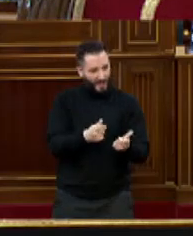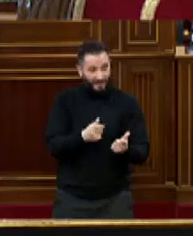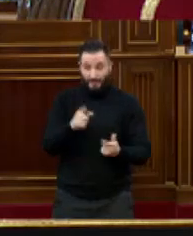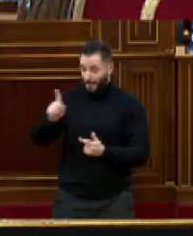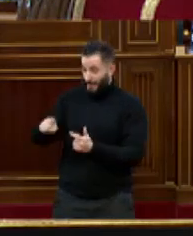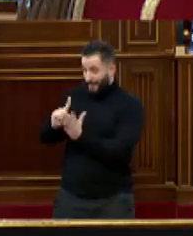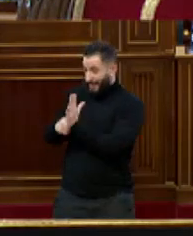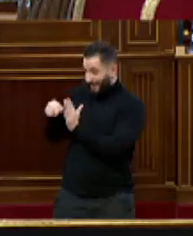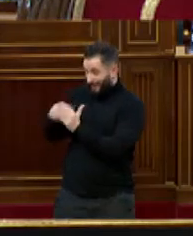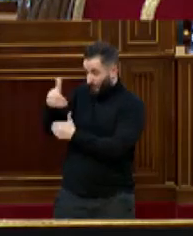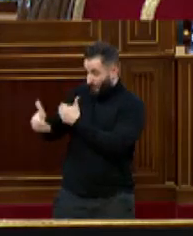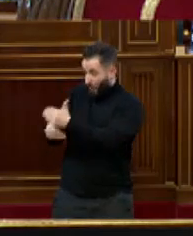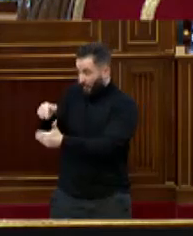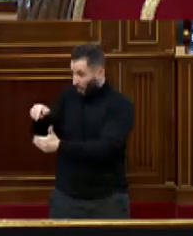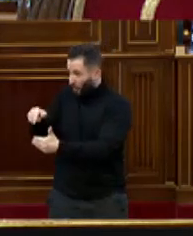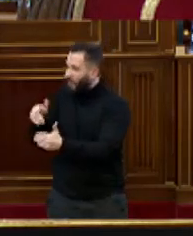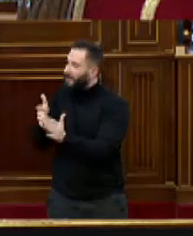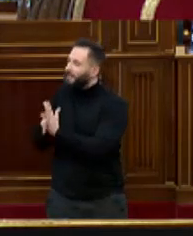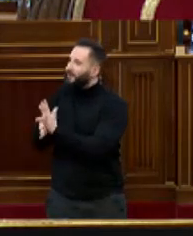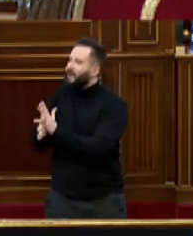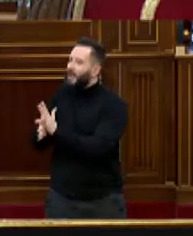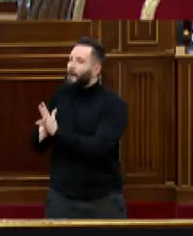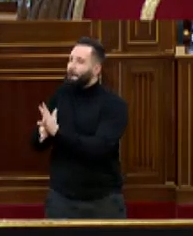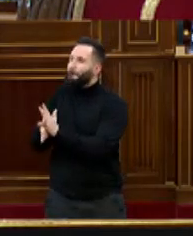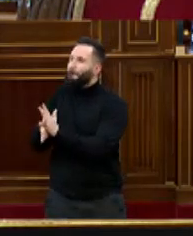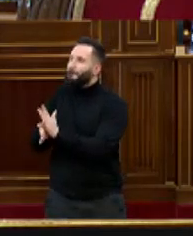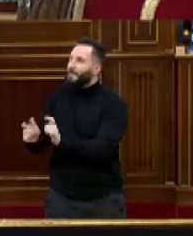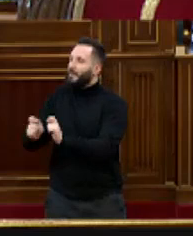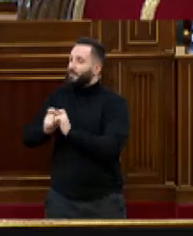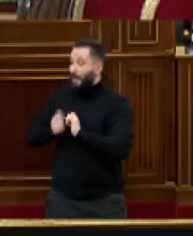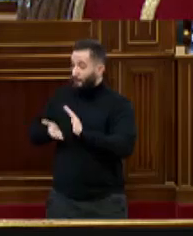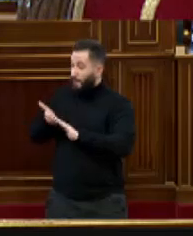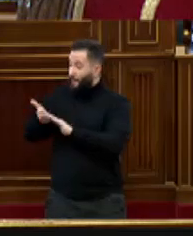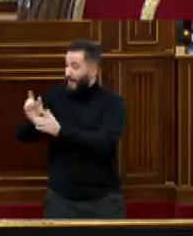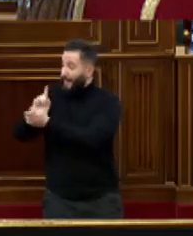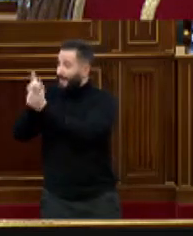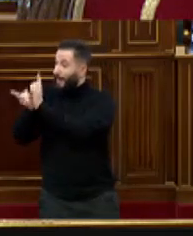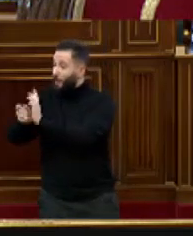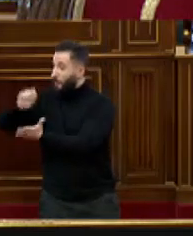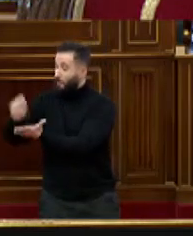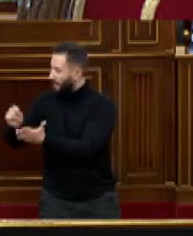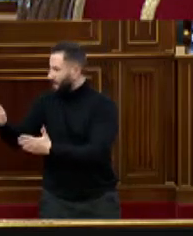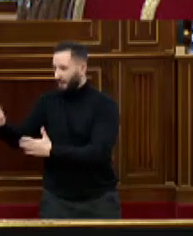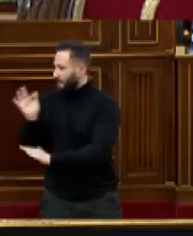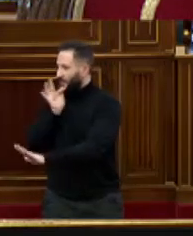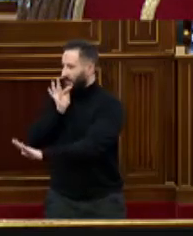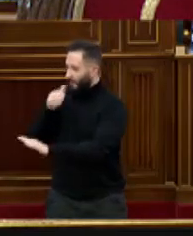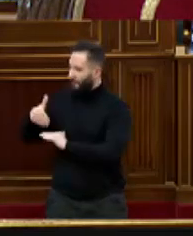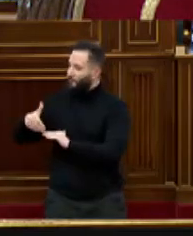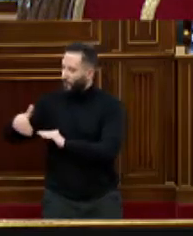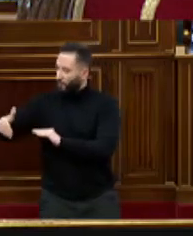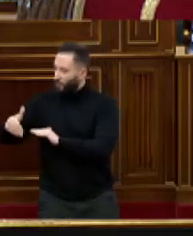leyes proceso son aquellas que desencadenan espirales de cambio que no son inmediatas y que